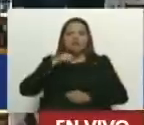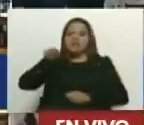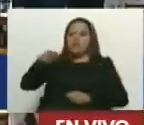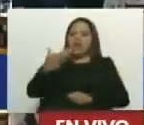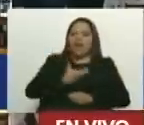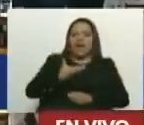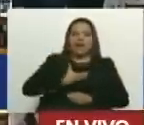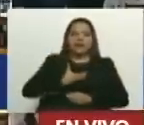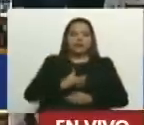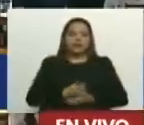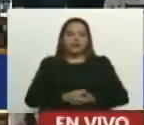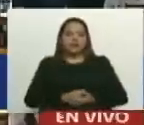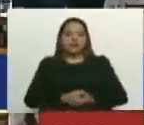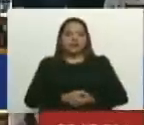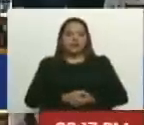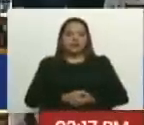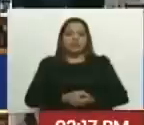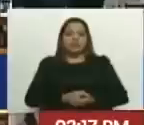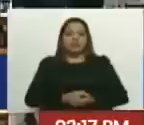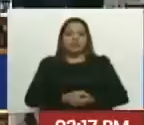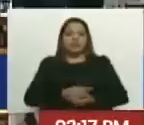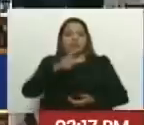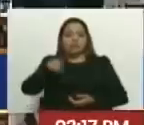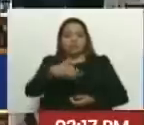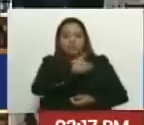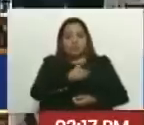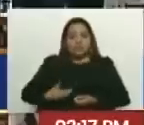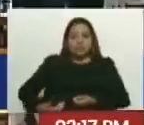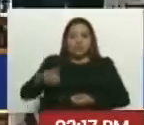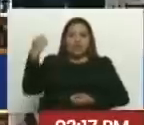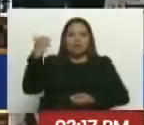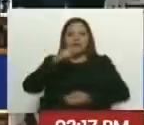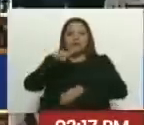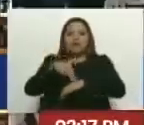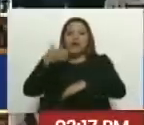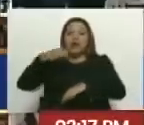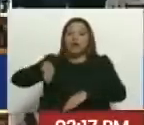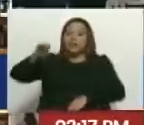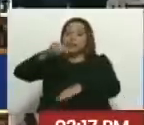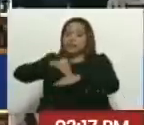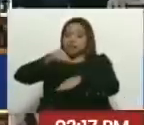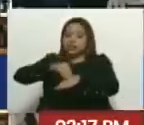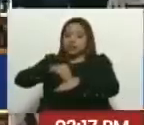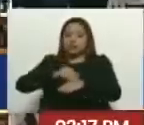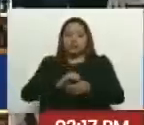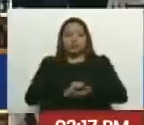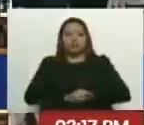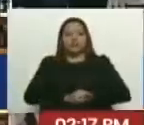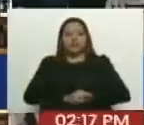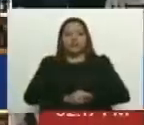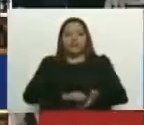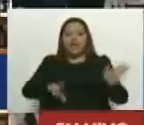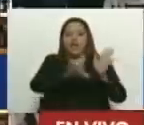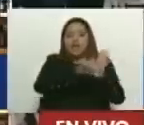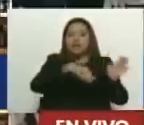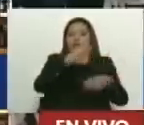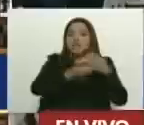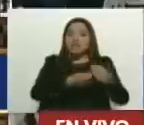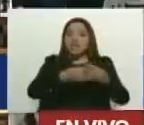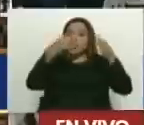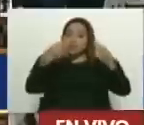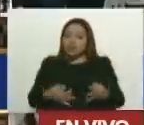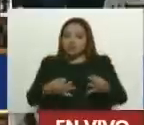alcalde? Y el presidente de la Asamblea Nacional nos ha dicho, las leyes se hacen para que se